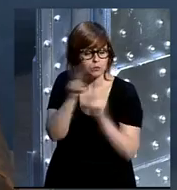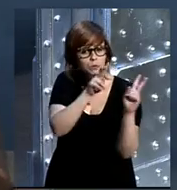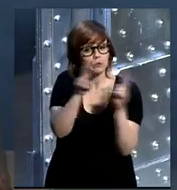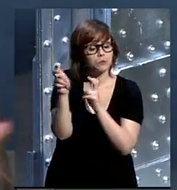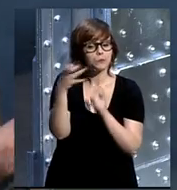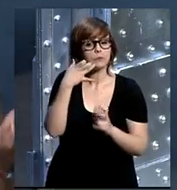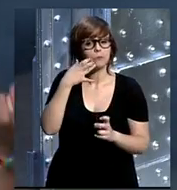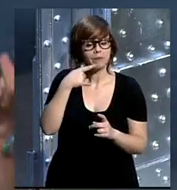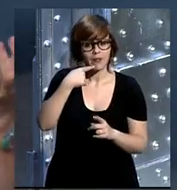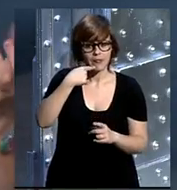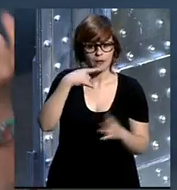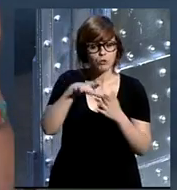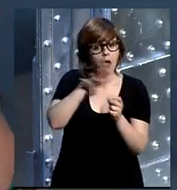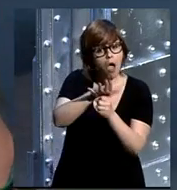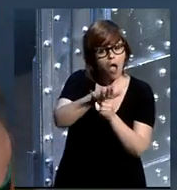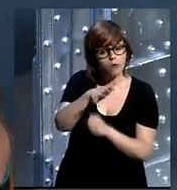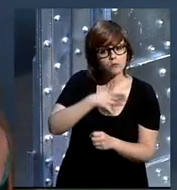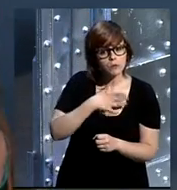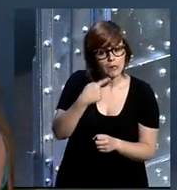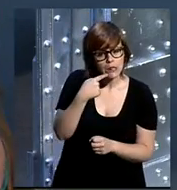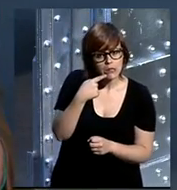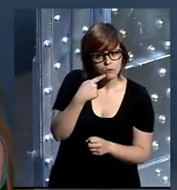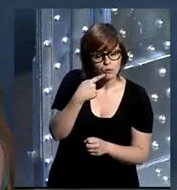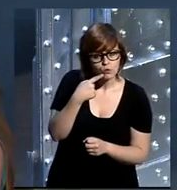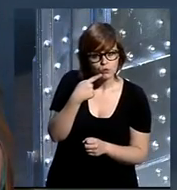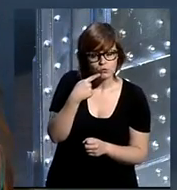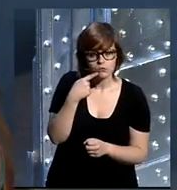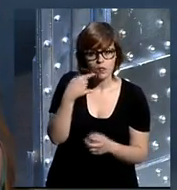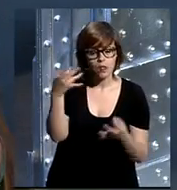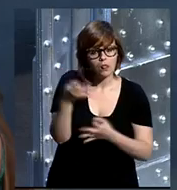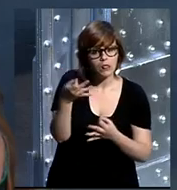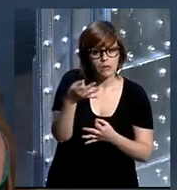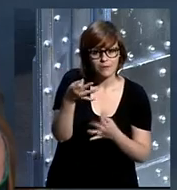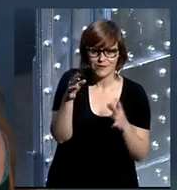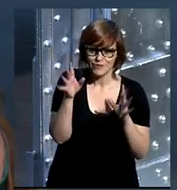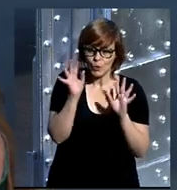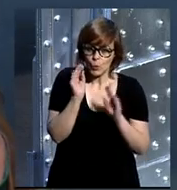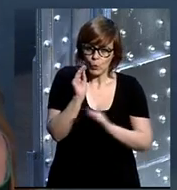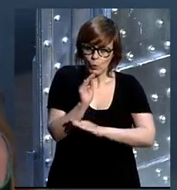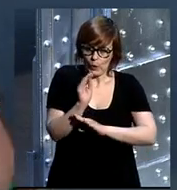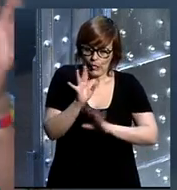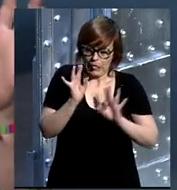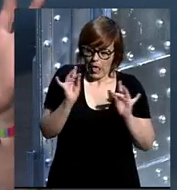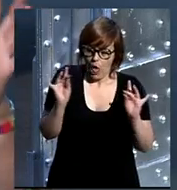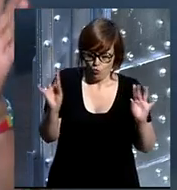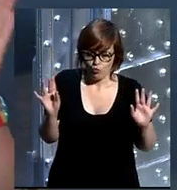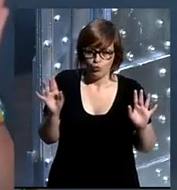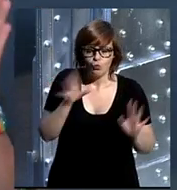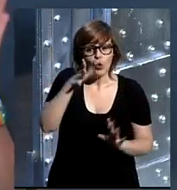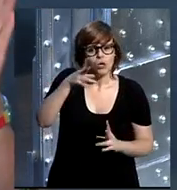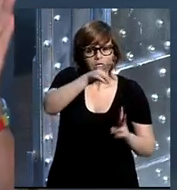en el que estamos, en el ámbito en el que estamos, hay que tener mucho cuidado porque, entre otras cosas,